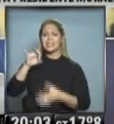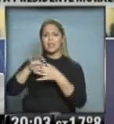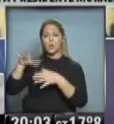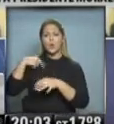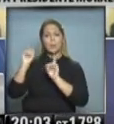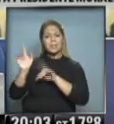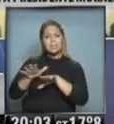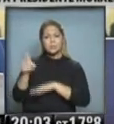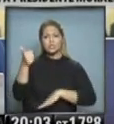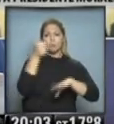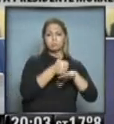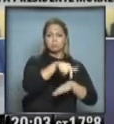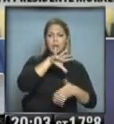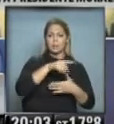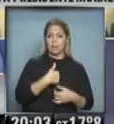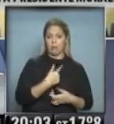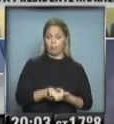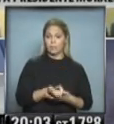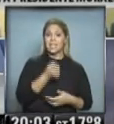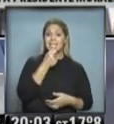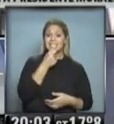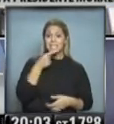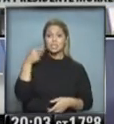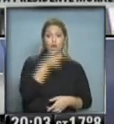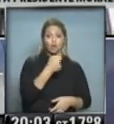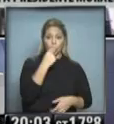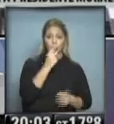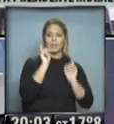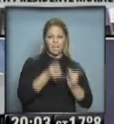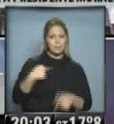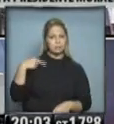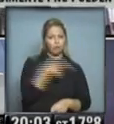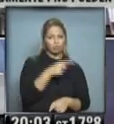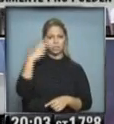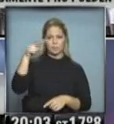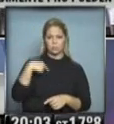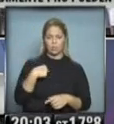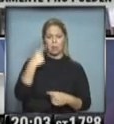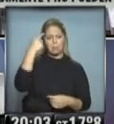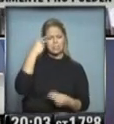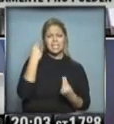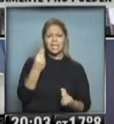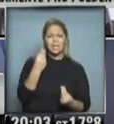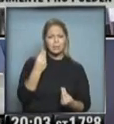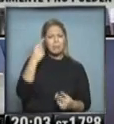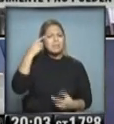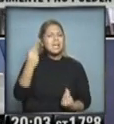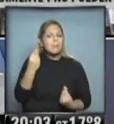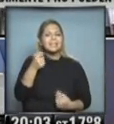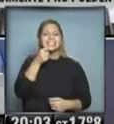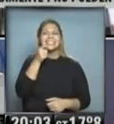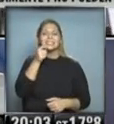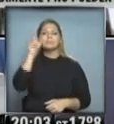suramericano. Quien se mete con Bolivia se mete con Venezuela. Me pregunto qué sucedería si a un presidente de Europa le ocurriera